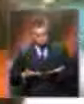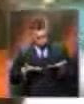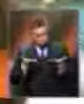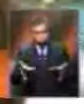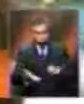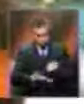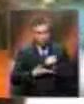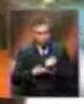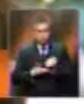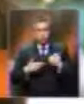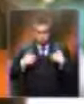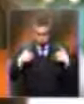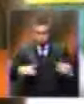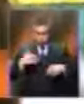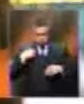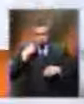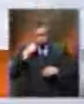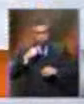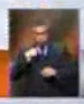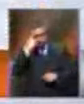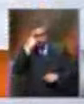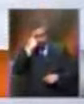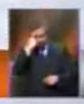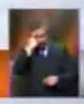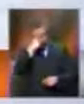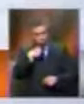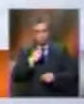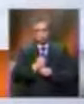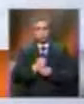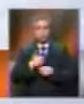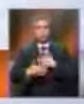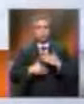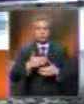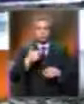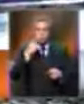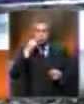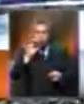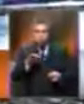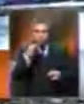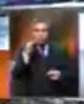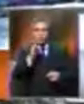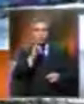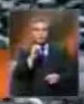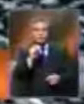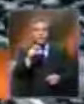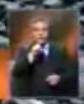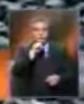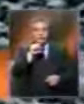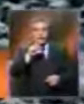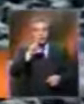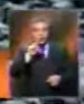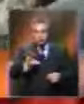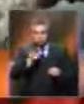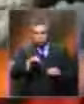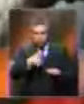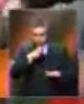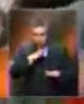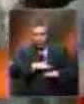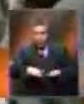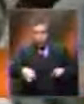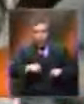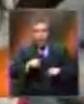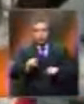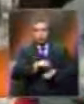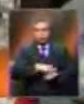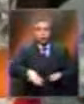y pudimos llevar a cabo lo que habíamos pensado. Llegaron a identificar una bacteria que descontamina el agua y el suelo, degradando